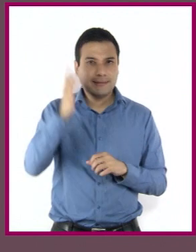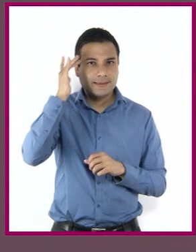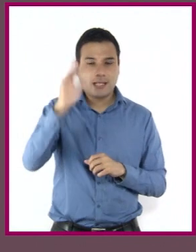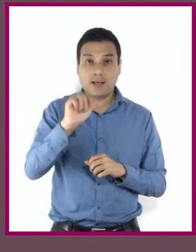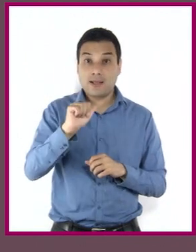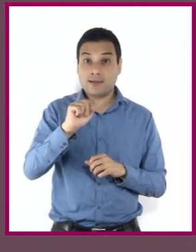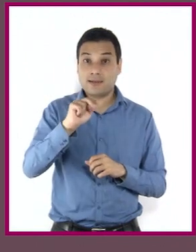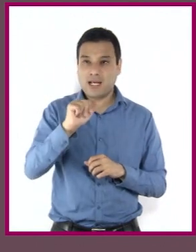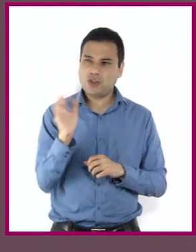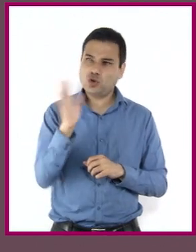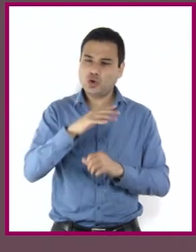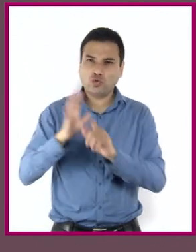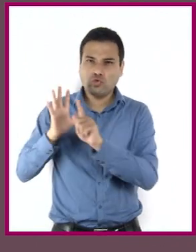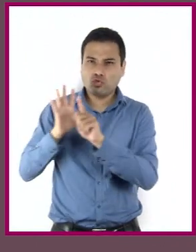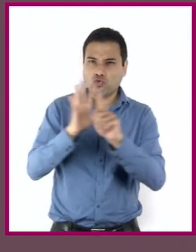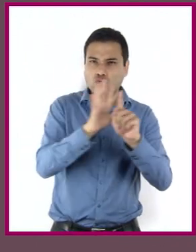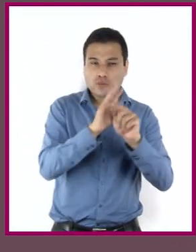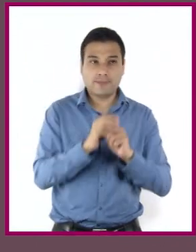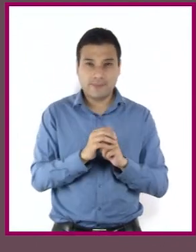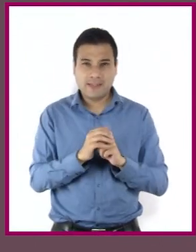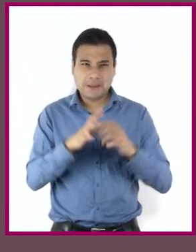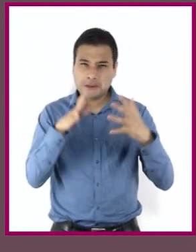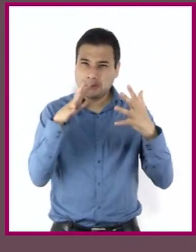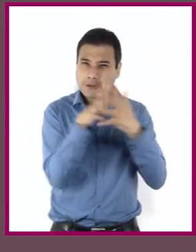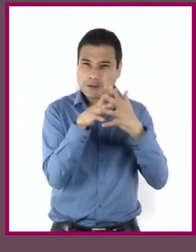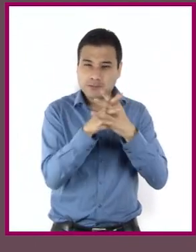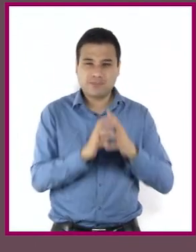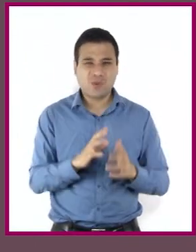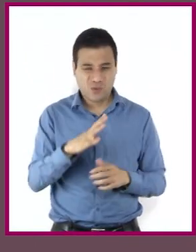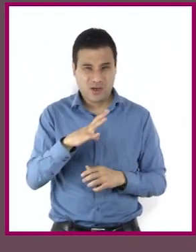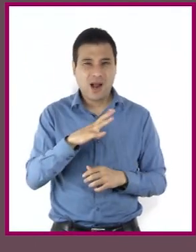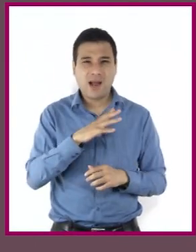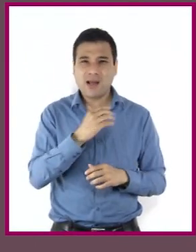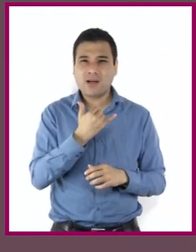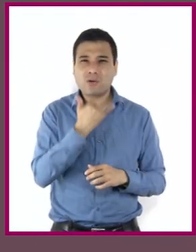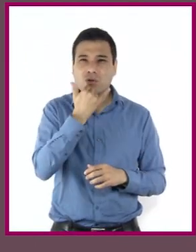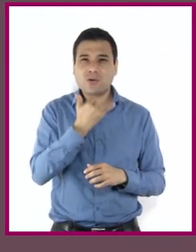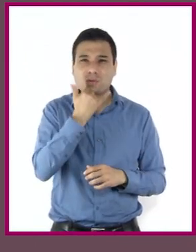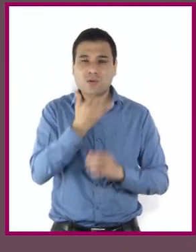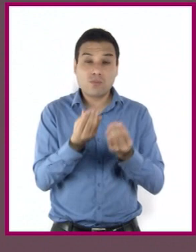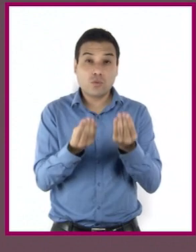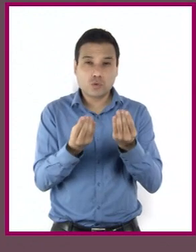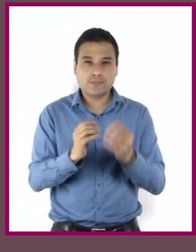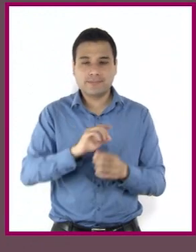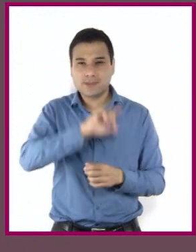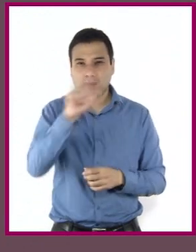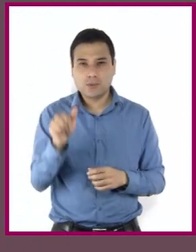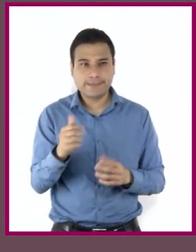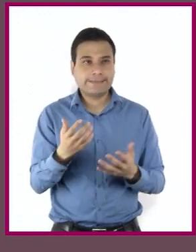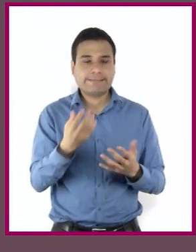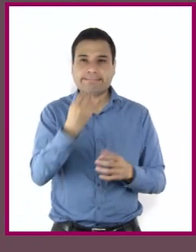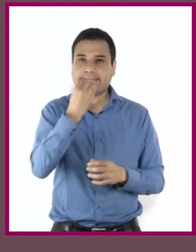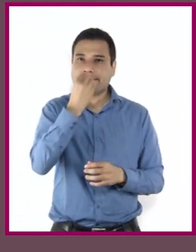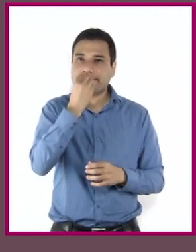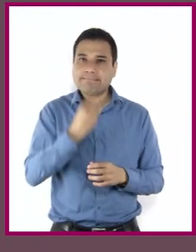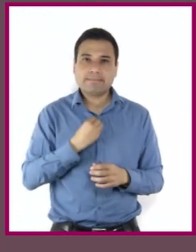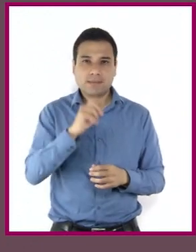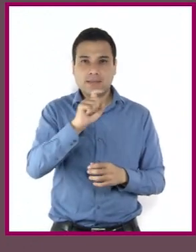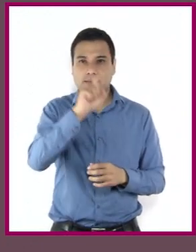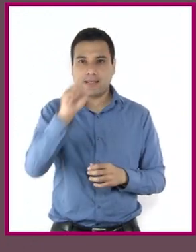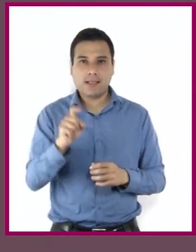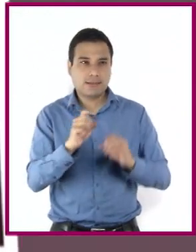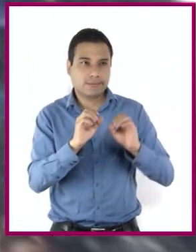militar, pero cometió una serie de errores tácticos que lo obligaron a aceptar que Texas se convirtiera en un